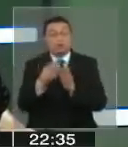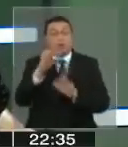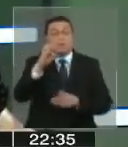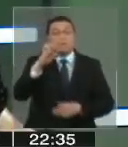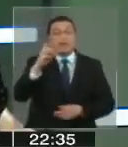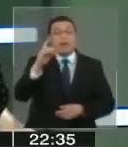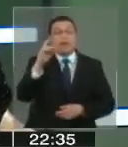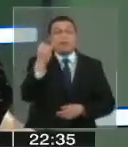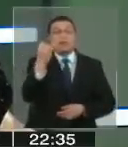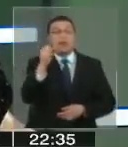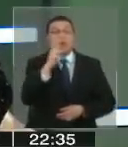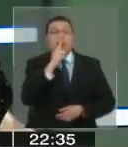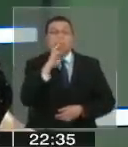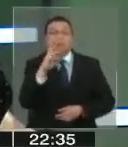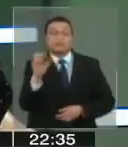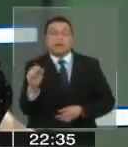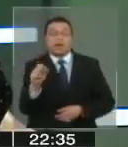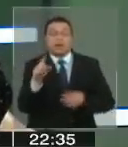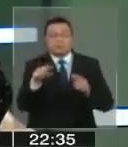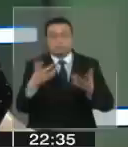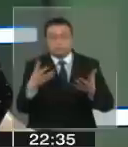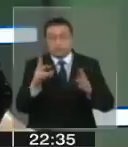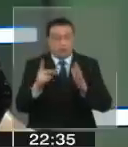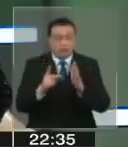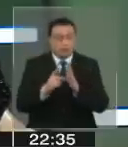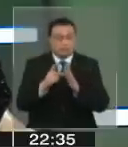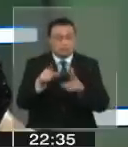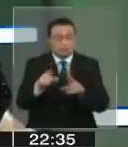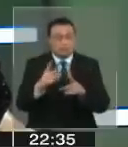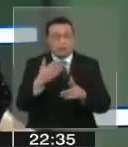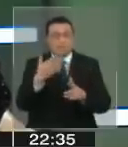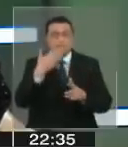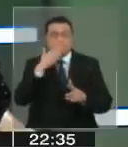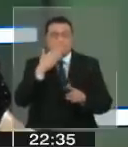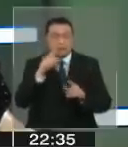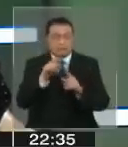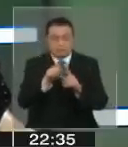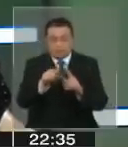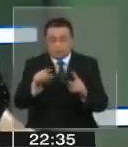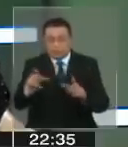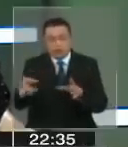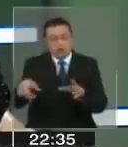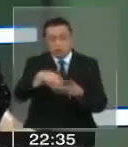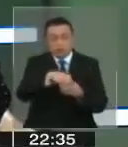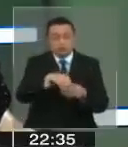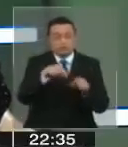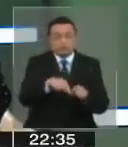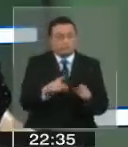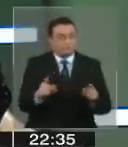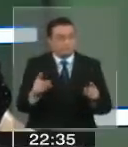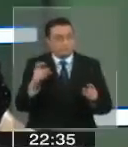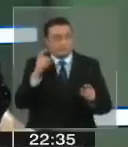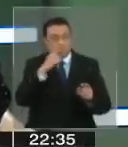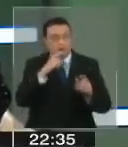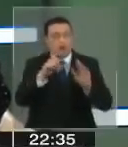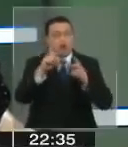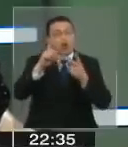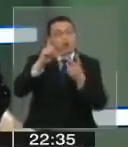pediatras, en general el neurodesarrollo no es un área específica que esté incluida como área específica en el